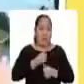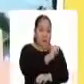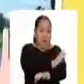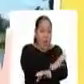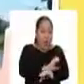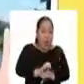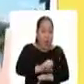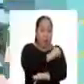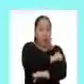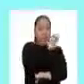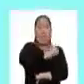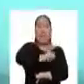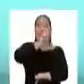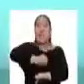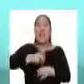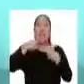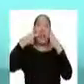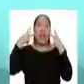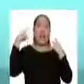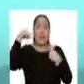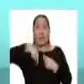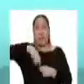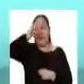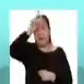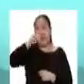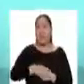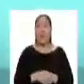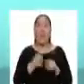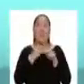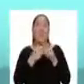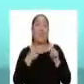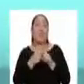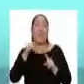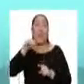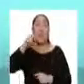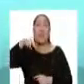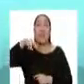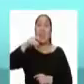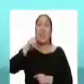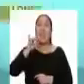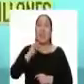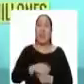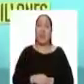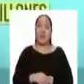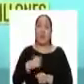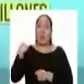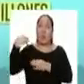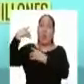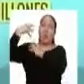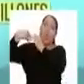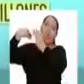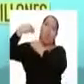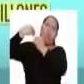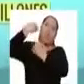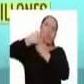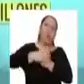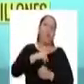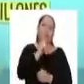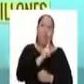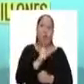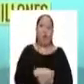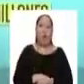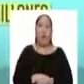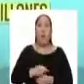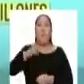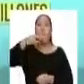y selva del Perú. La diversidad genética no es producto de cientos de años, sino de millones de